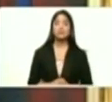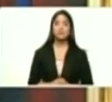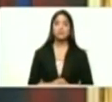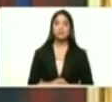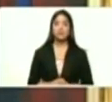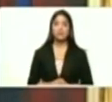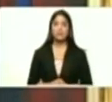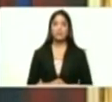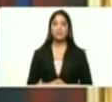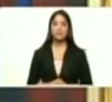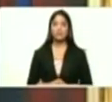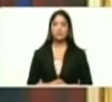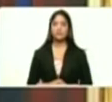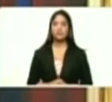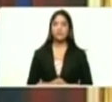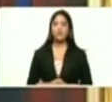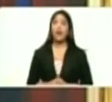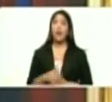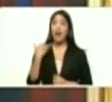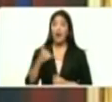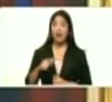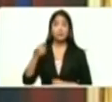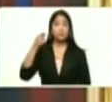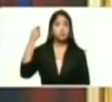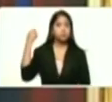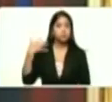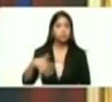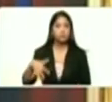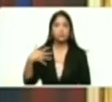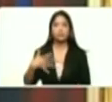y corrección. Tenemos una inflación criminal